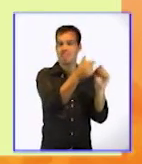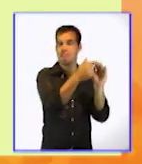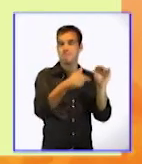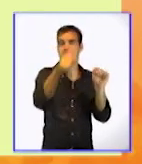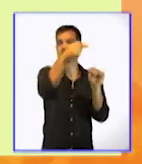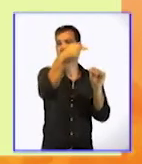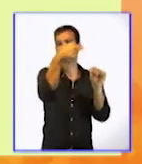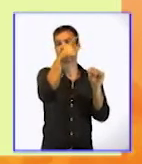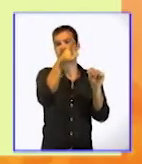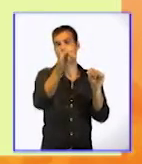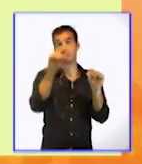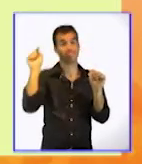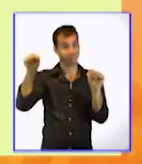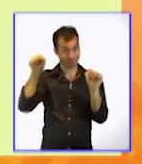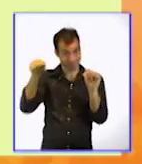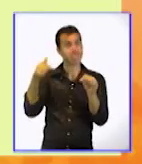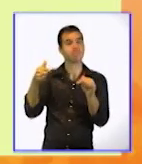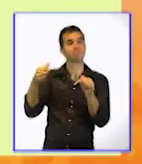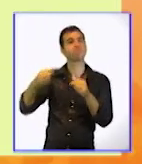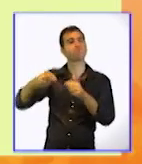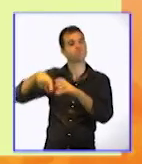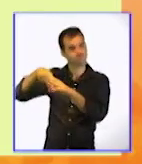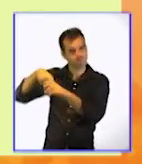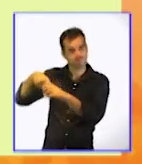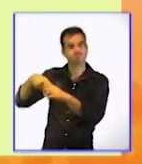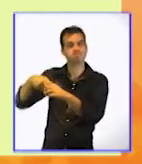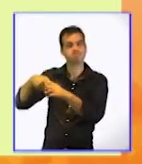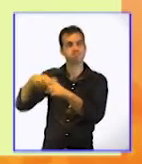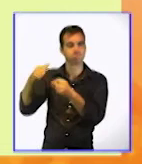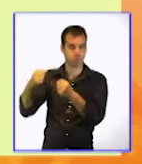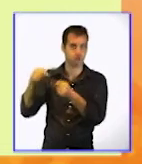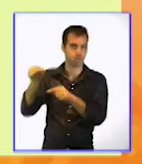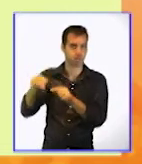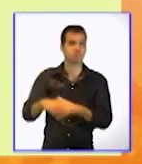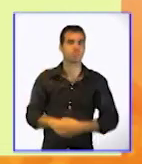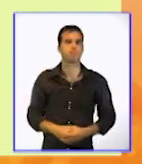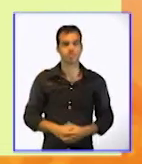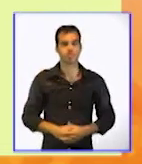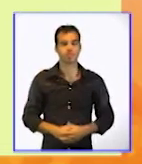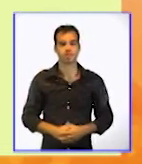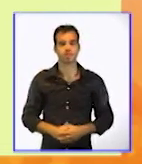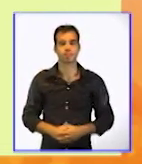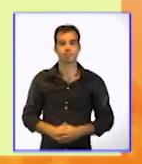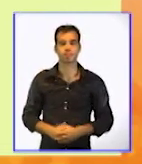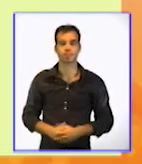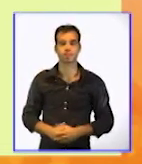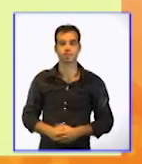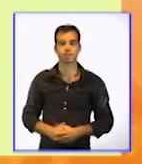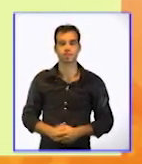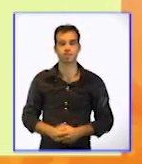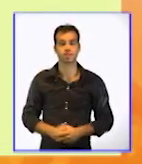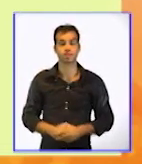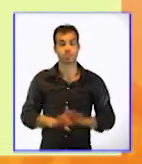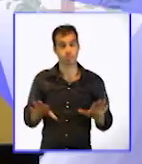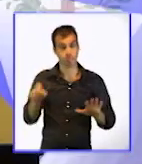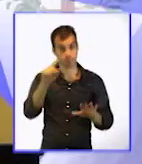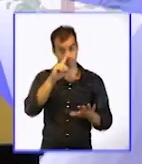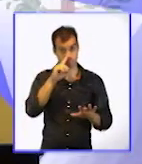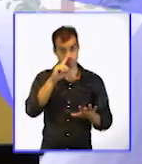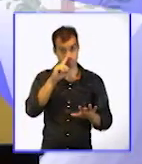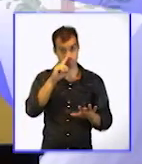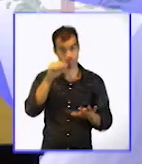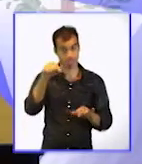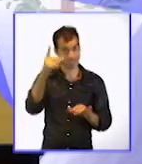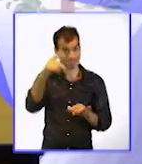eso, este sería el más soluble que el del inciso A de este ejercicio. Así queríamos